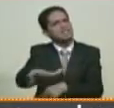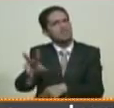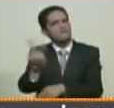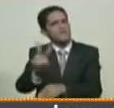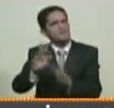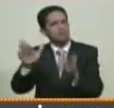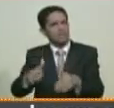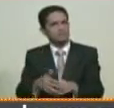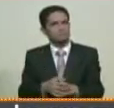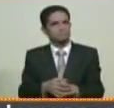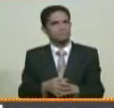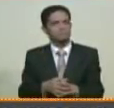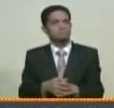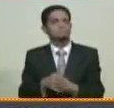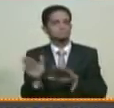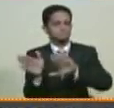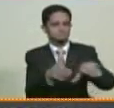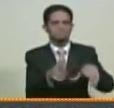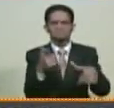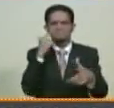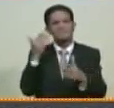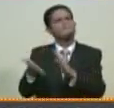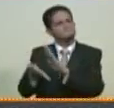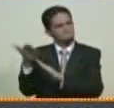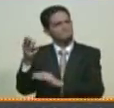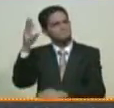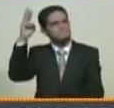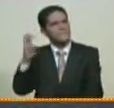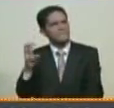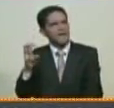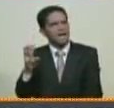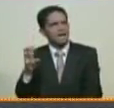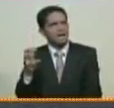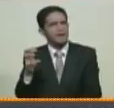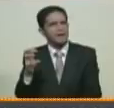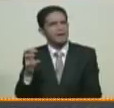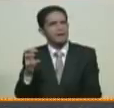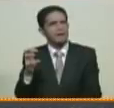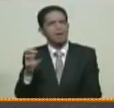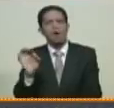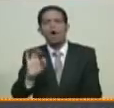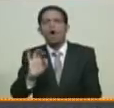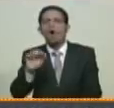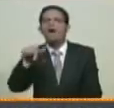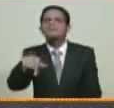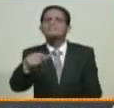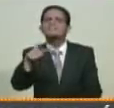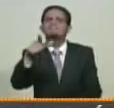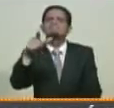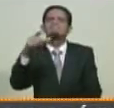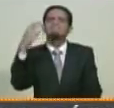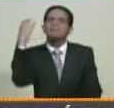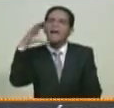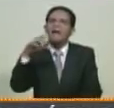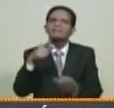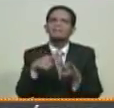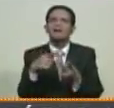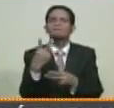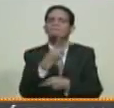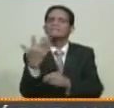voy a petare y apretar o aquí a katia el 23 de